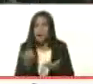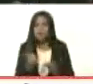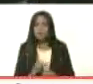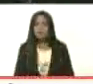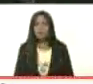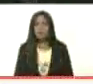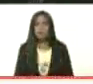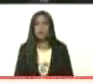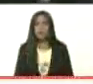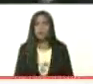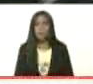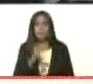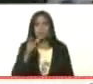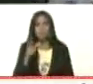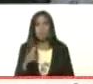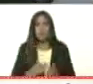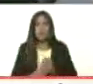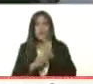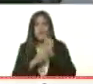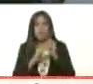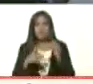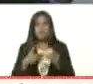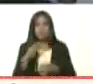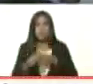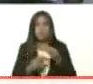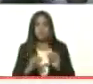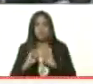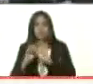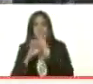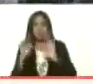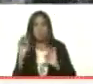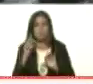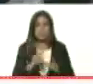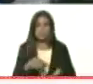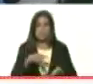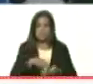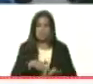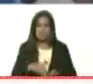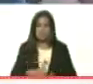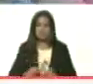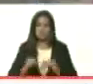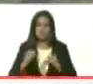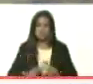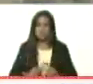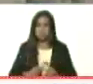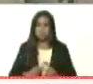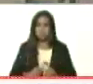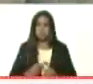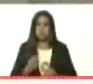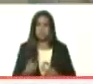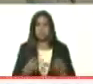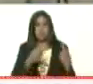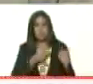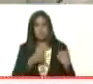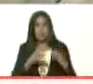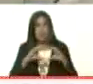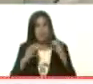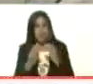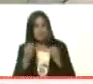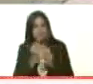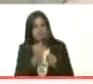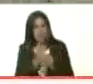Gente líder, lideresas y líderes, firme, que van a representar a la clase